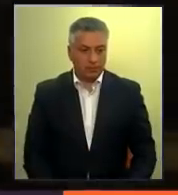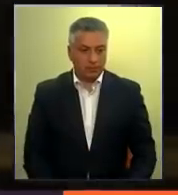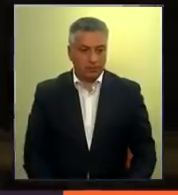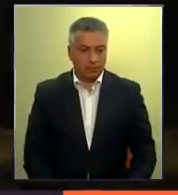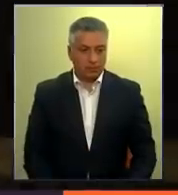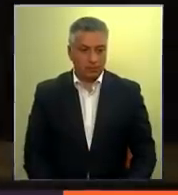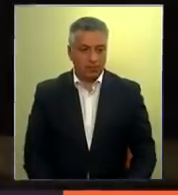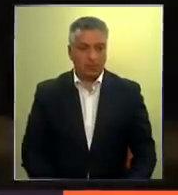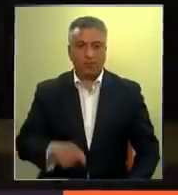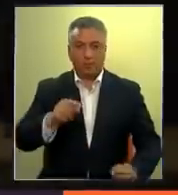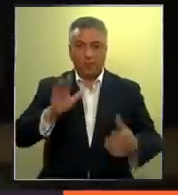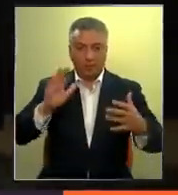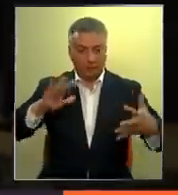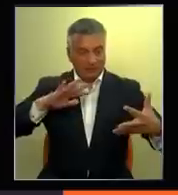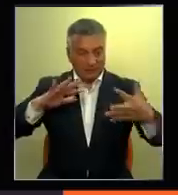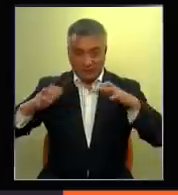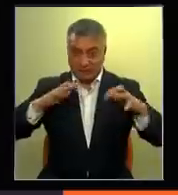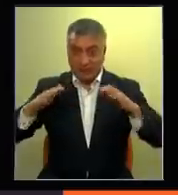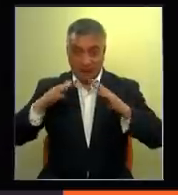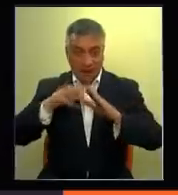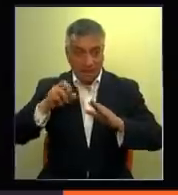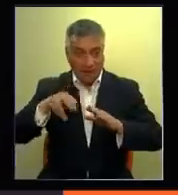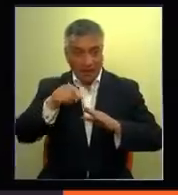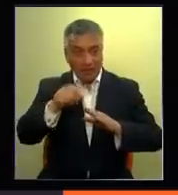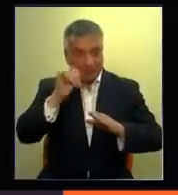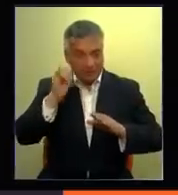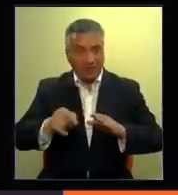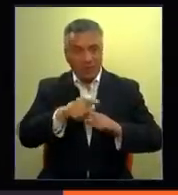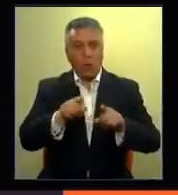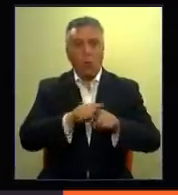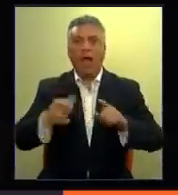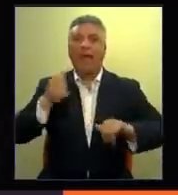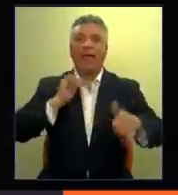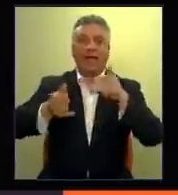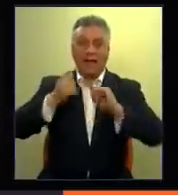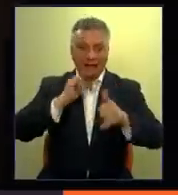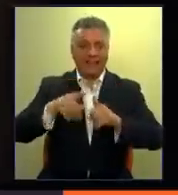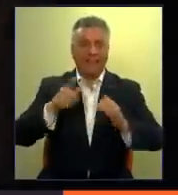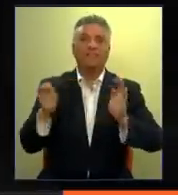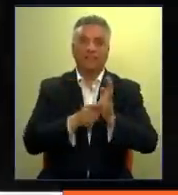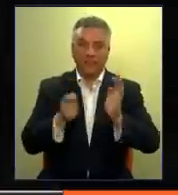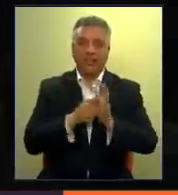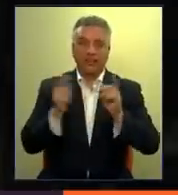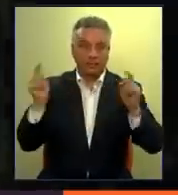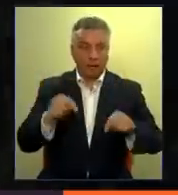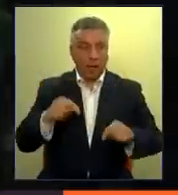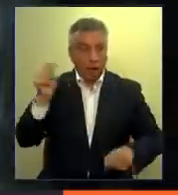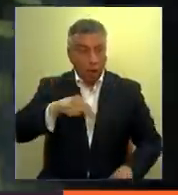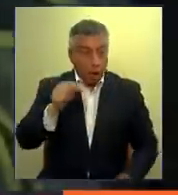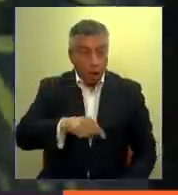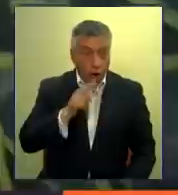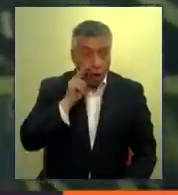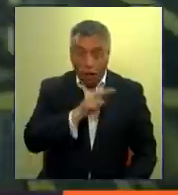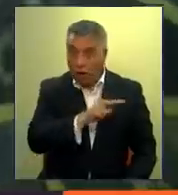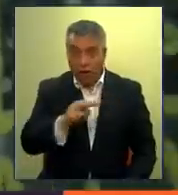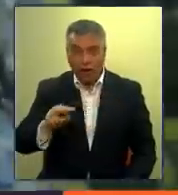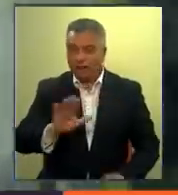Las ruinas a la orilla del mar suelen ser el punto de encuentro para carretes en esta fecha. Hoy el lugar está vacío.